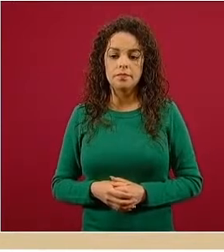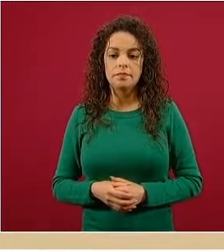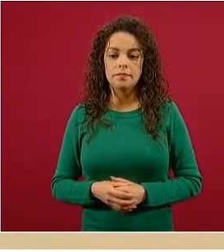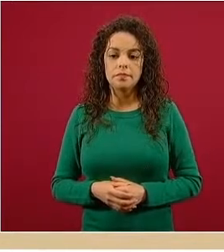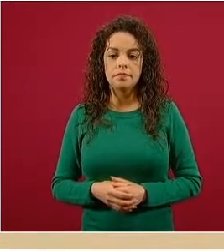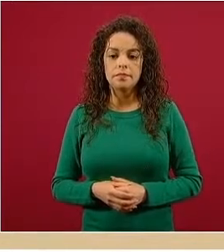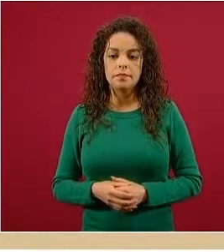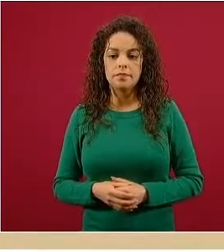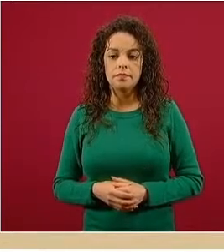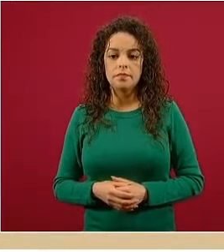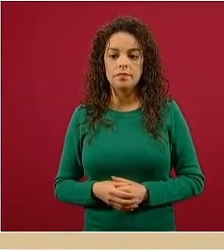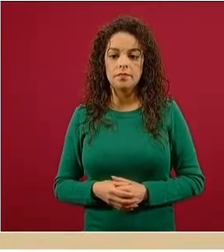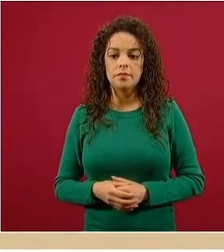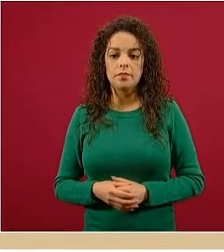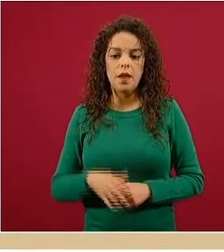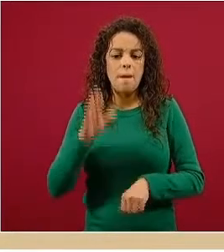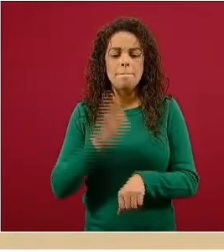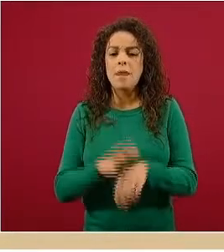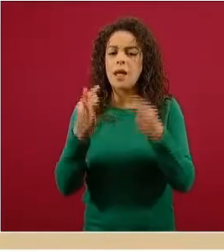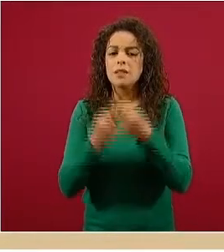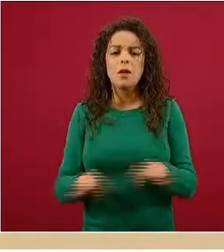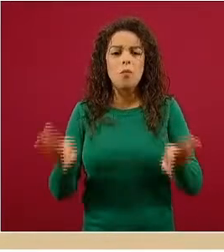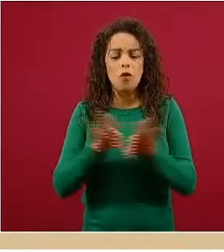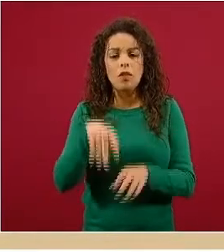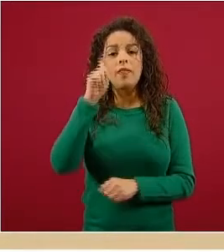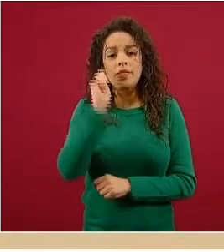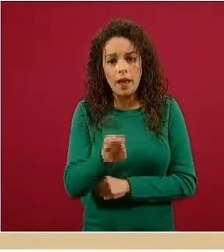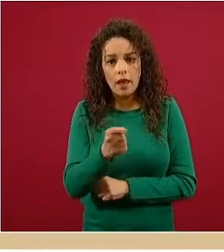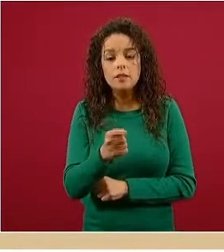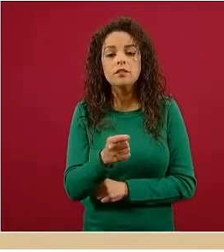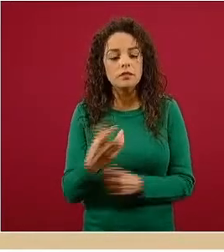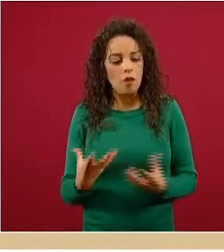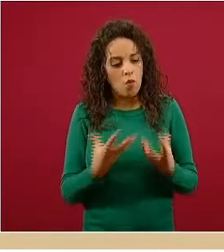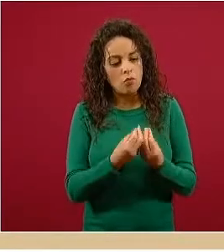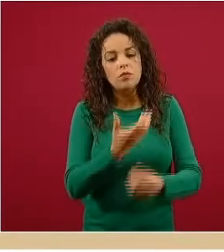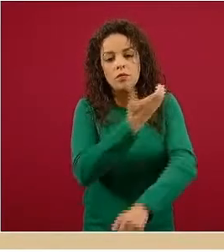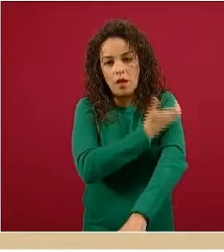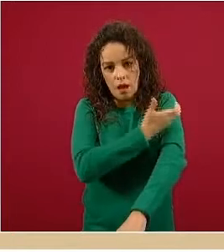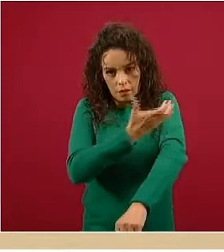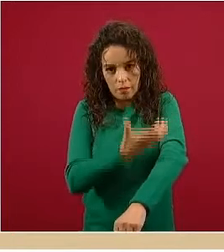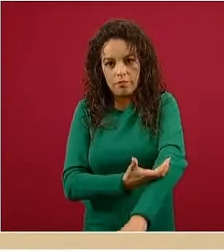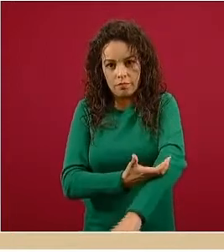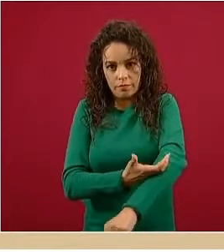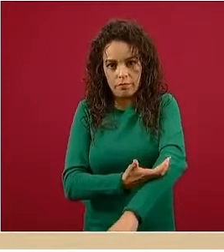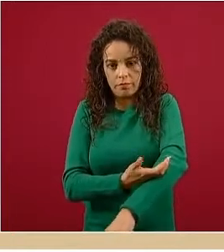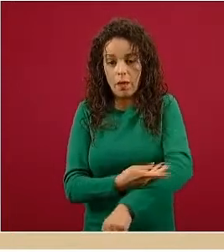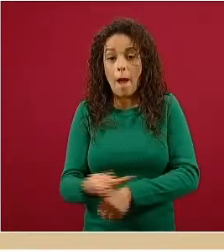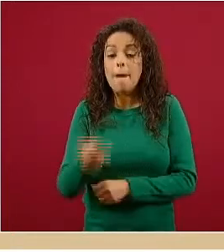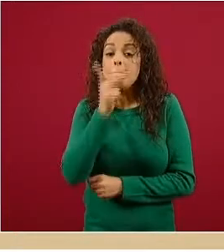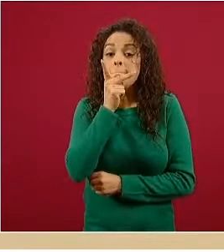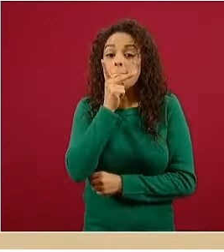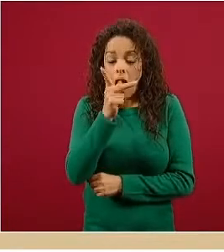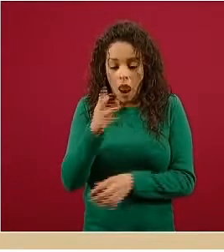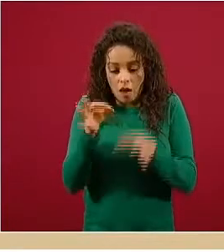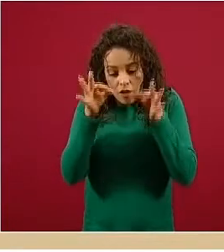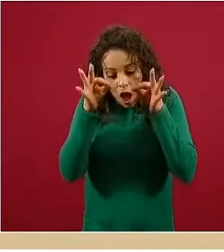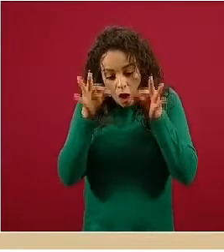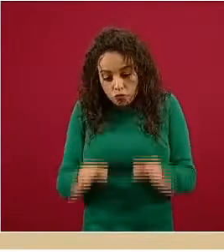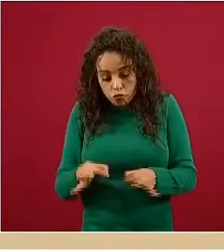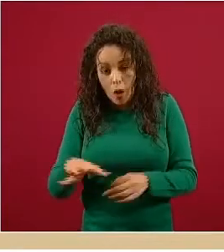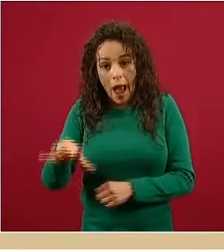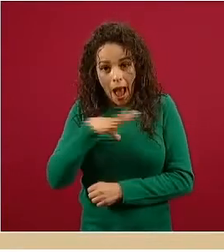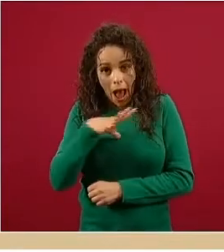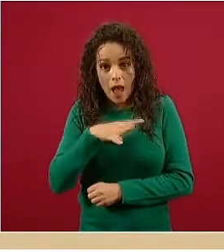Bueno, esta es una tabla como recomendaciones de qué no decir. Generalmente decimos estas frases